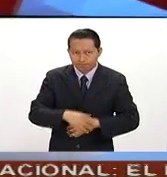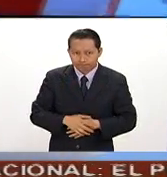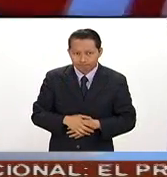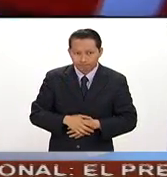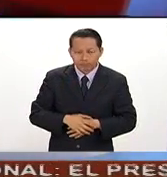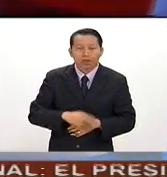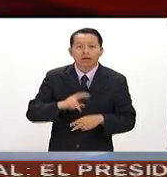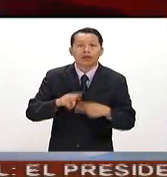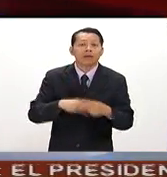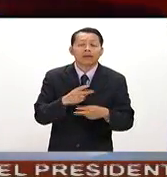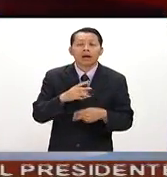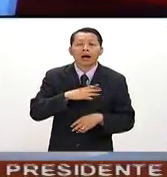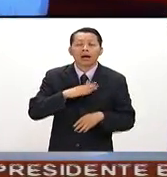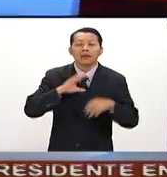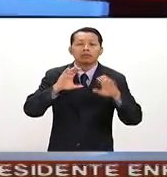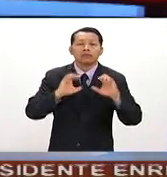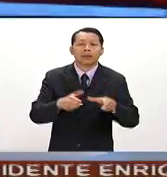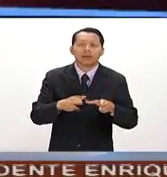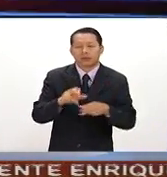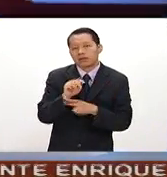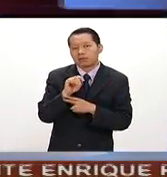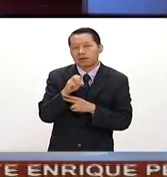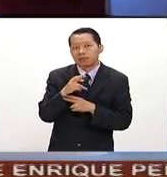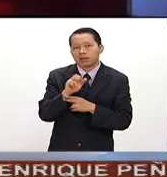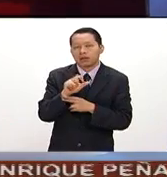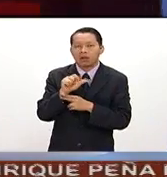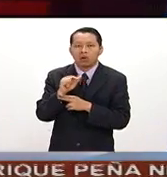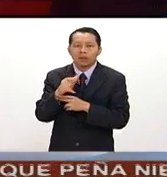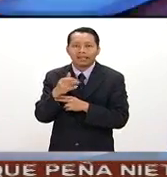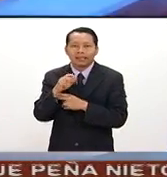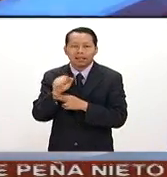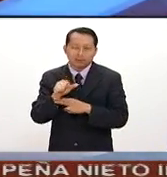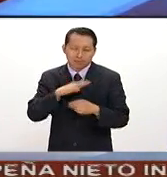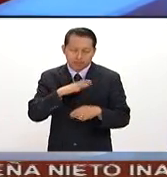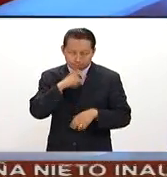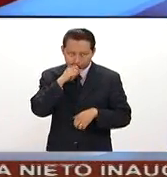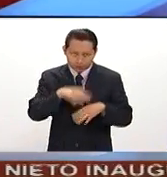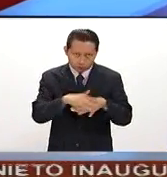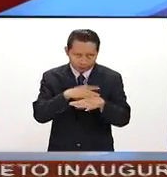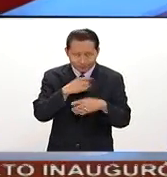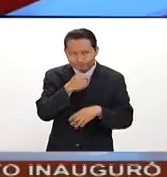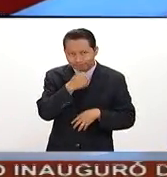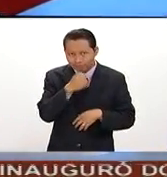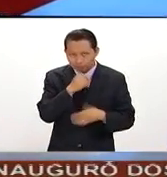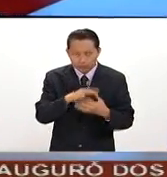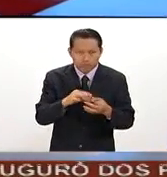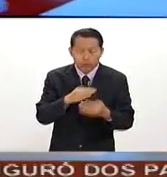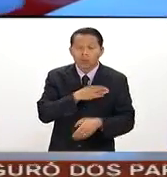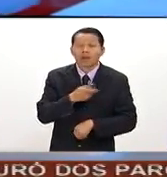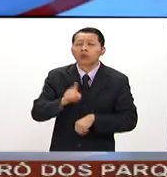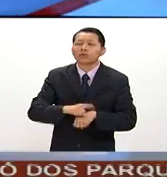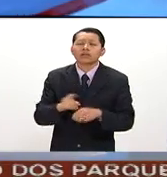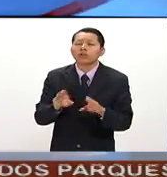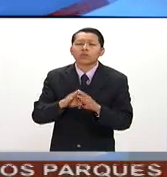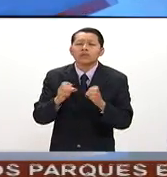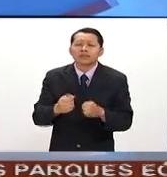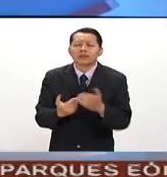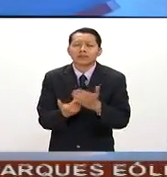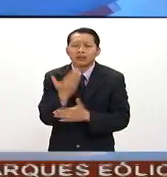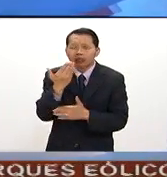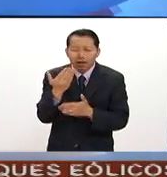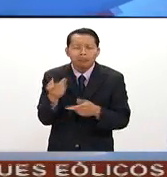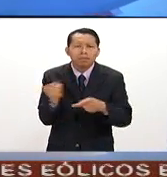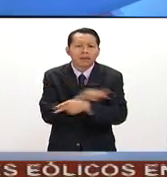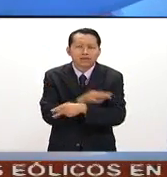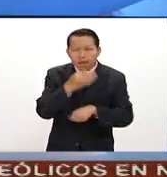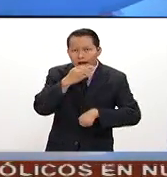Vámonos hasta Chiapas con Tamara Longines, ella es reportera de la red. Tamara, muy buenos días. ¿Cómo amanecen las cosas ante las amenazas de estas